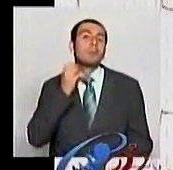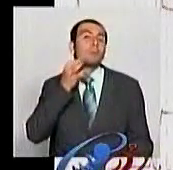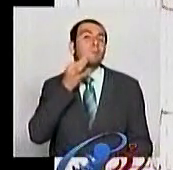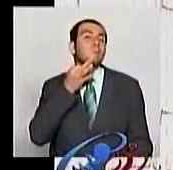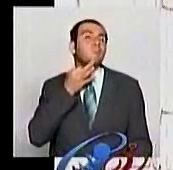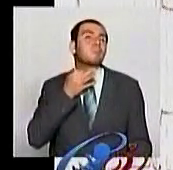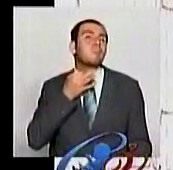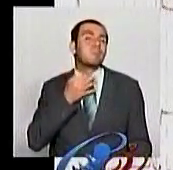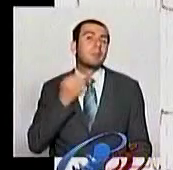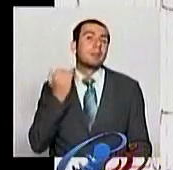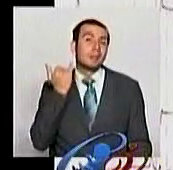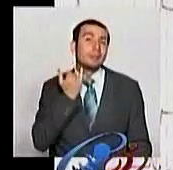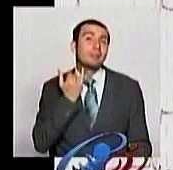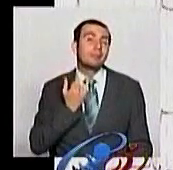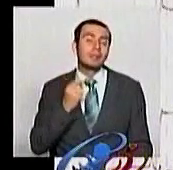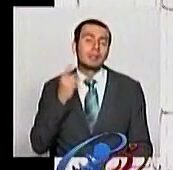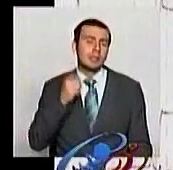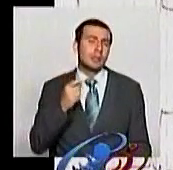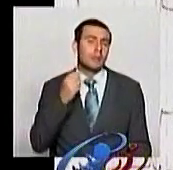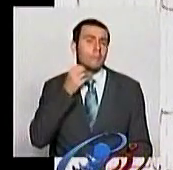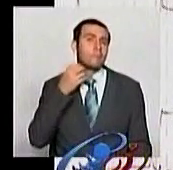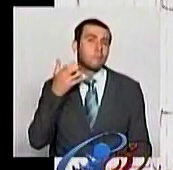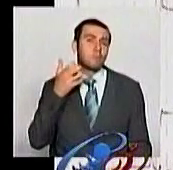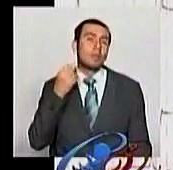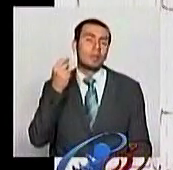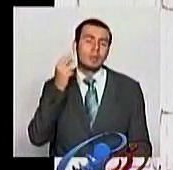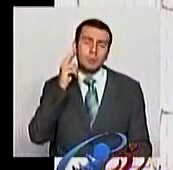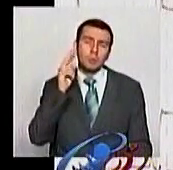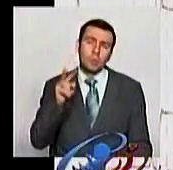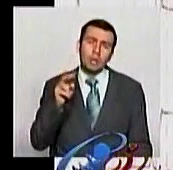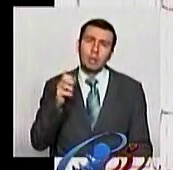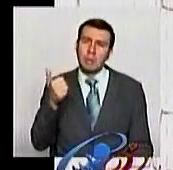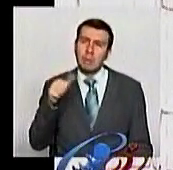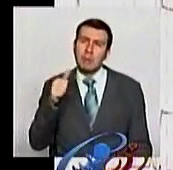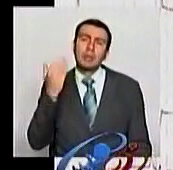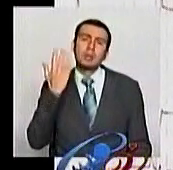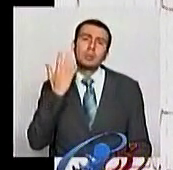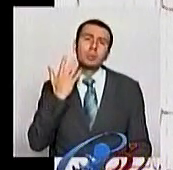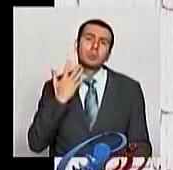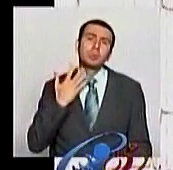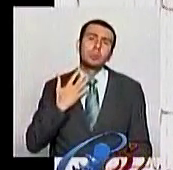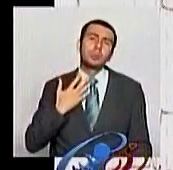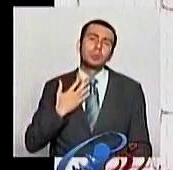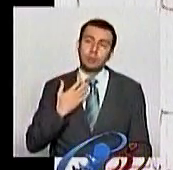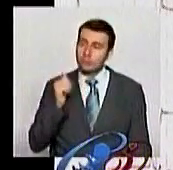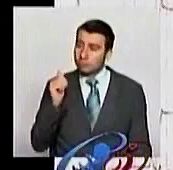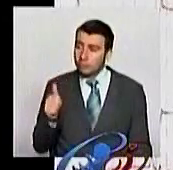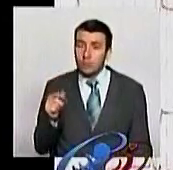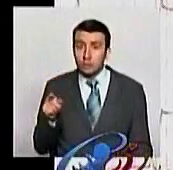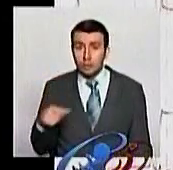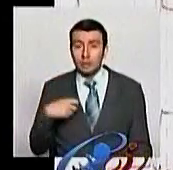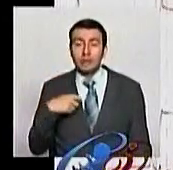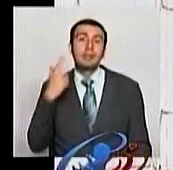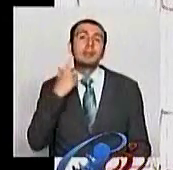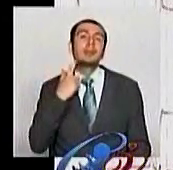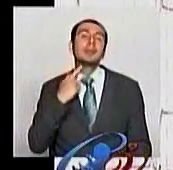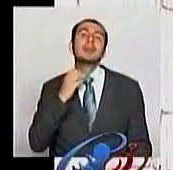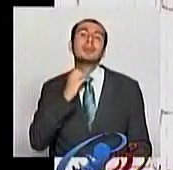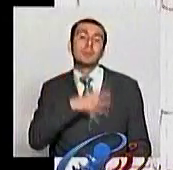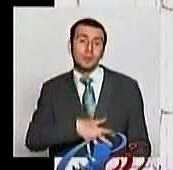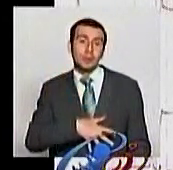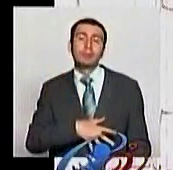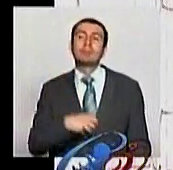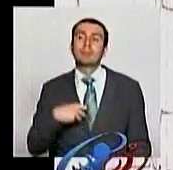tenemos acá en el cuello, ¿cierto? En esta paciente en particular era una paciente hipertiroidea que tenía dañada